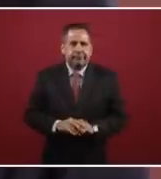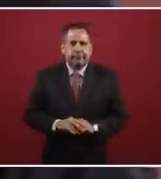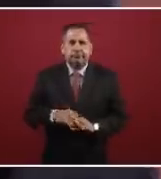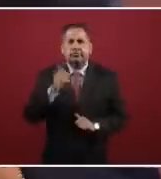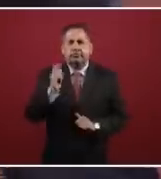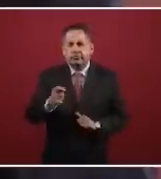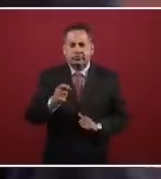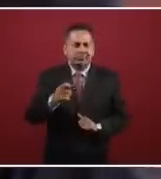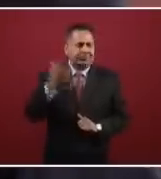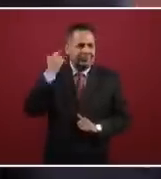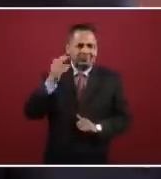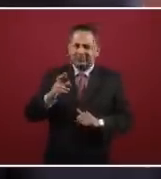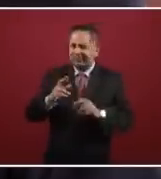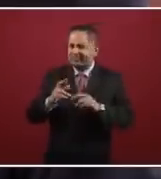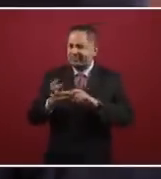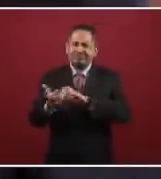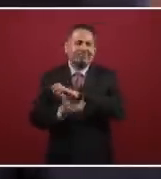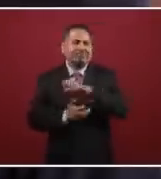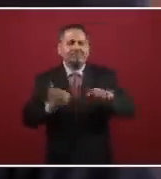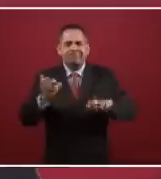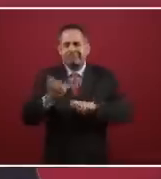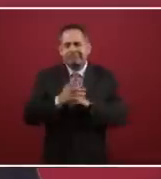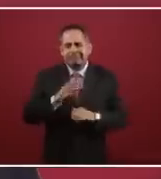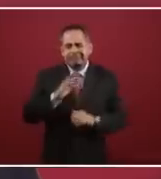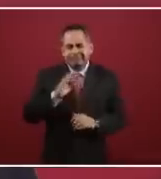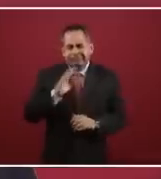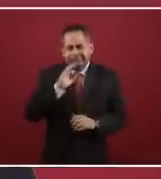Era un desastre la